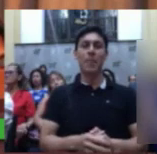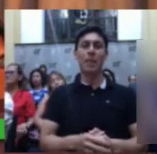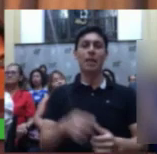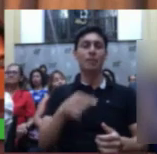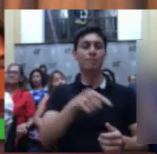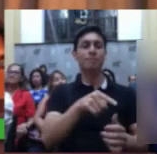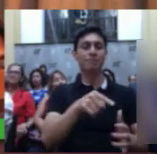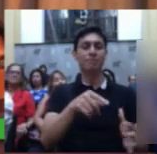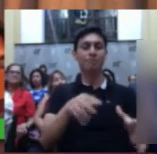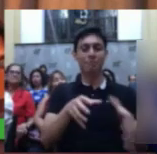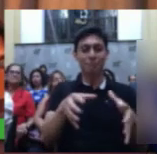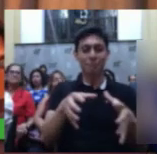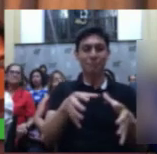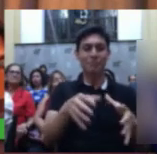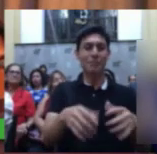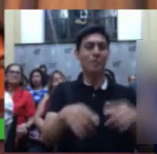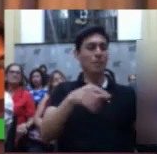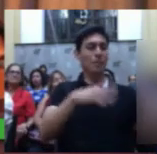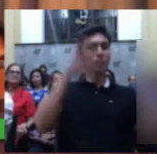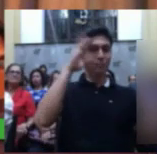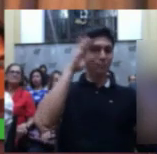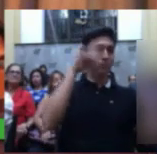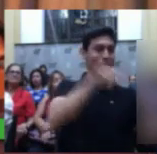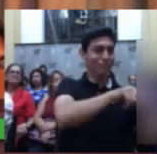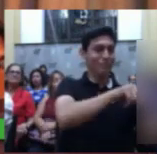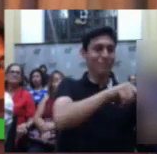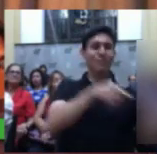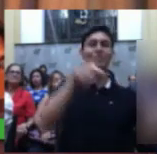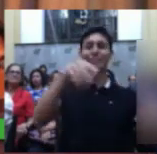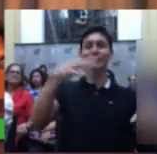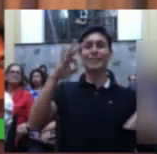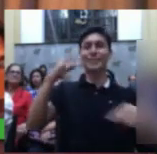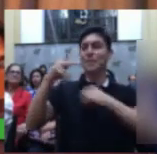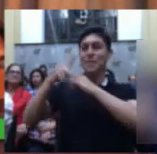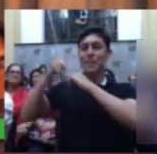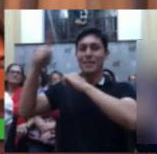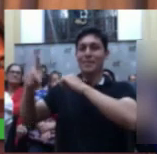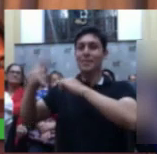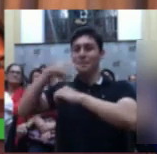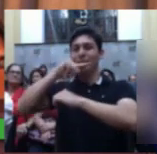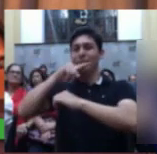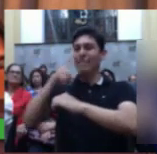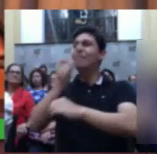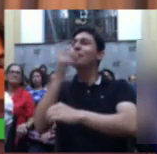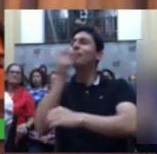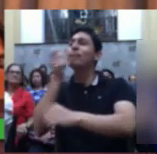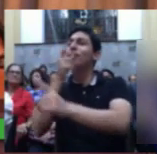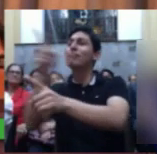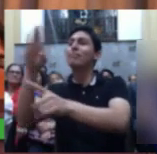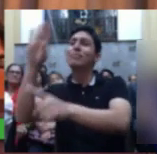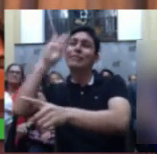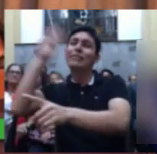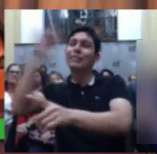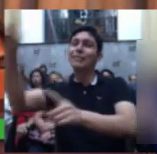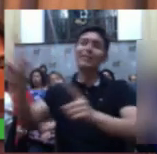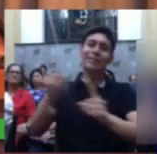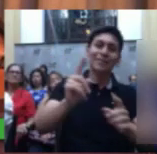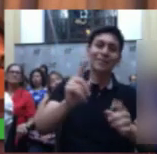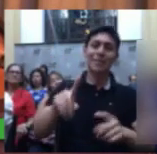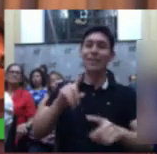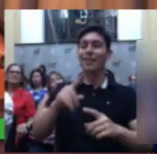patrullero convocado por una vecina a quien es imposible olvidar, lo que me obligó en la